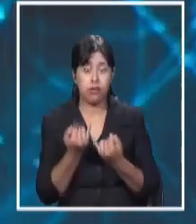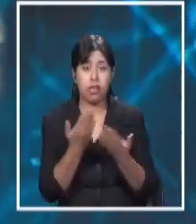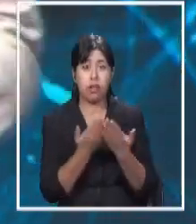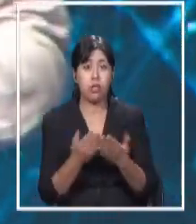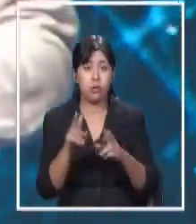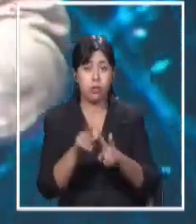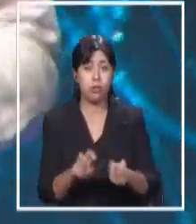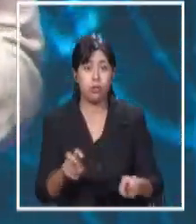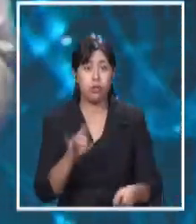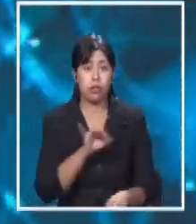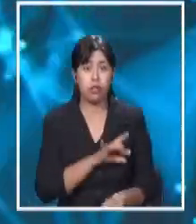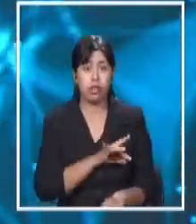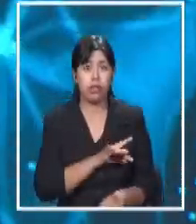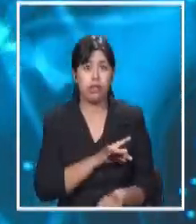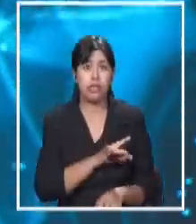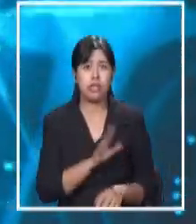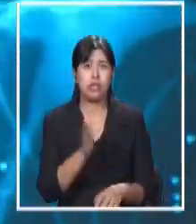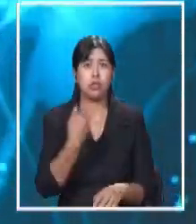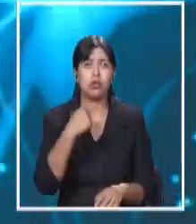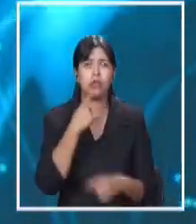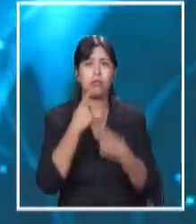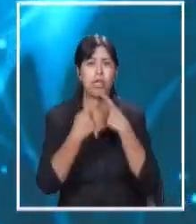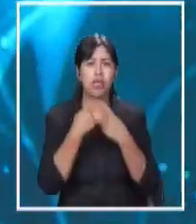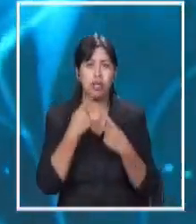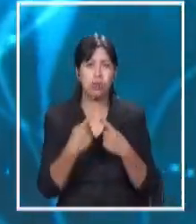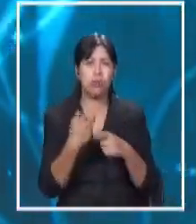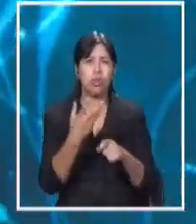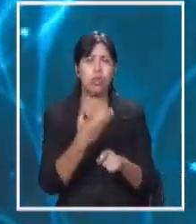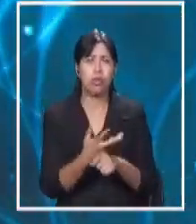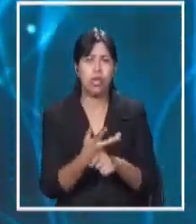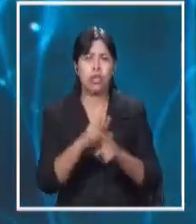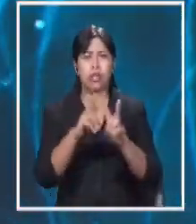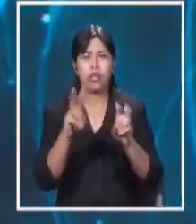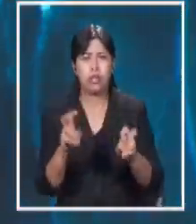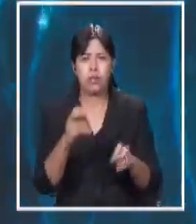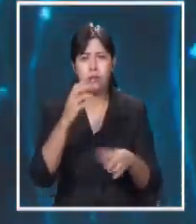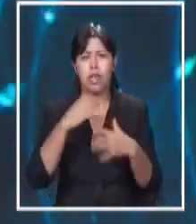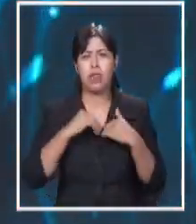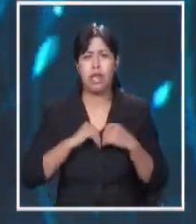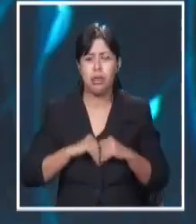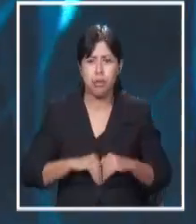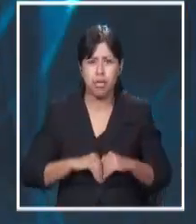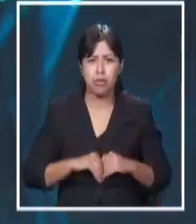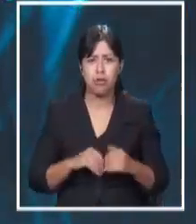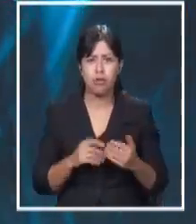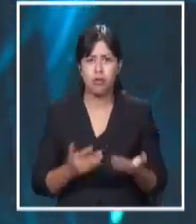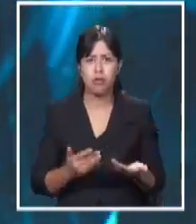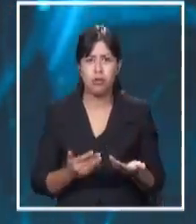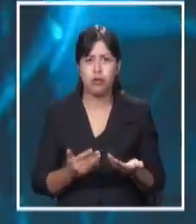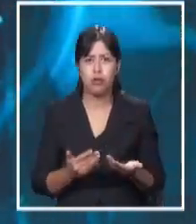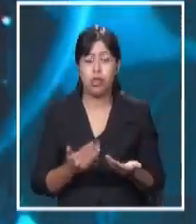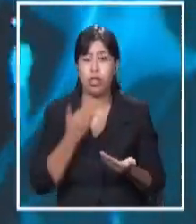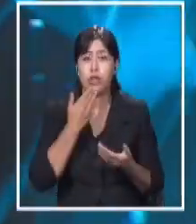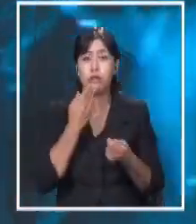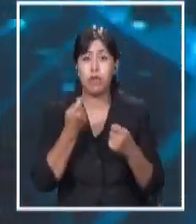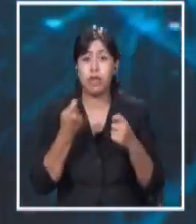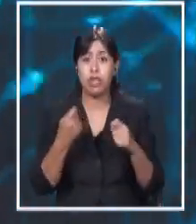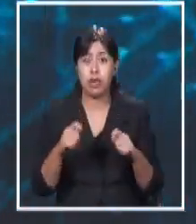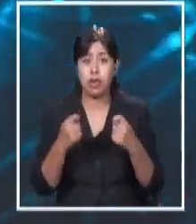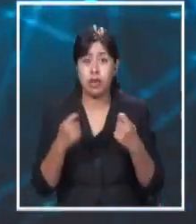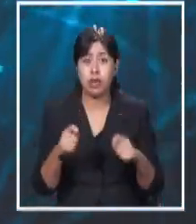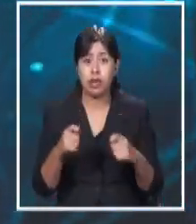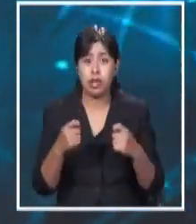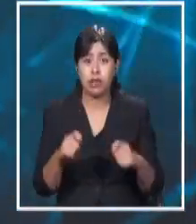longitudinales, donde hemos preguntado acerca de depresión en particular, y tratar de modelar, y nos hemos dado